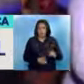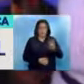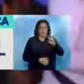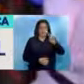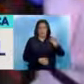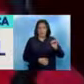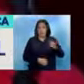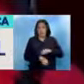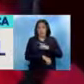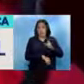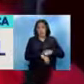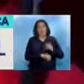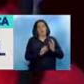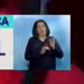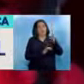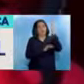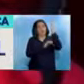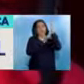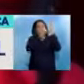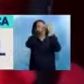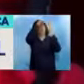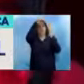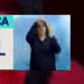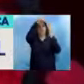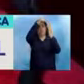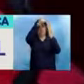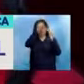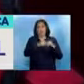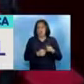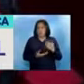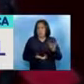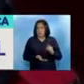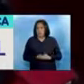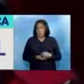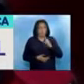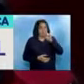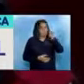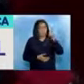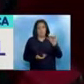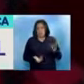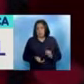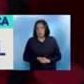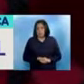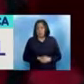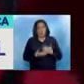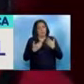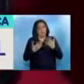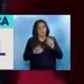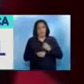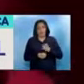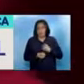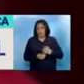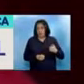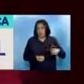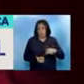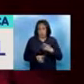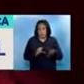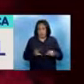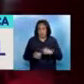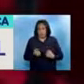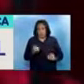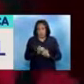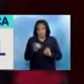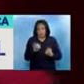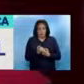horas atrapado en la punta de este pino, como lograron ver. Y gracias a la labor que nosotros desarrollamos y el apoyo de